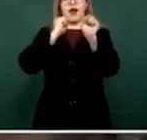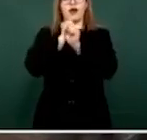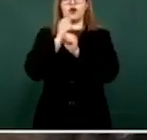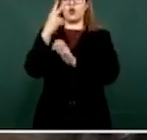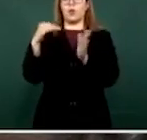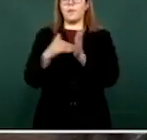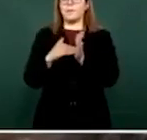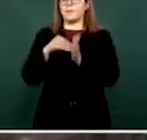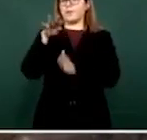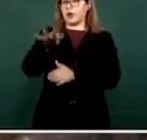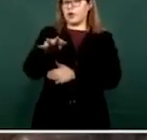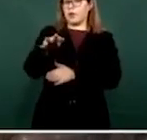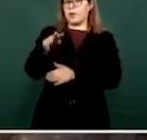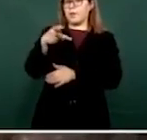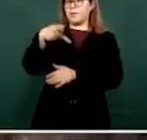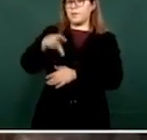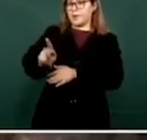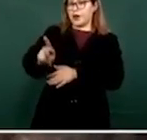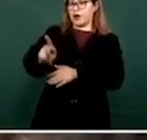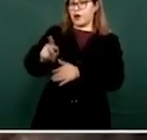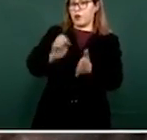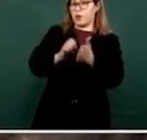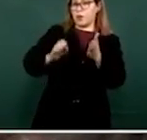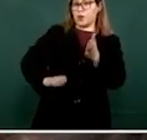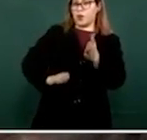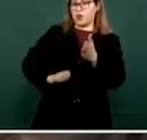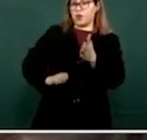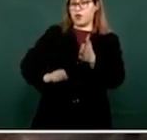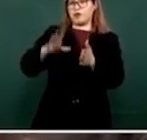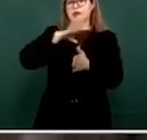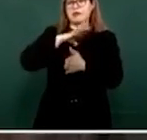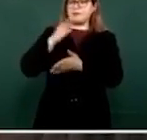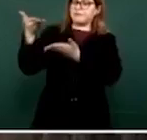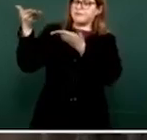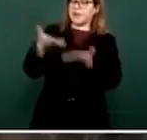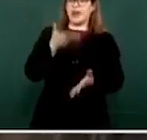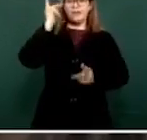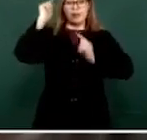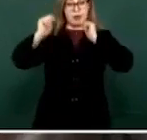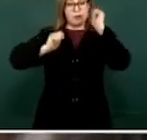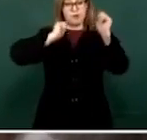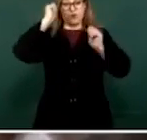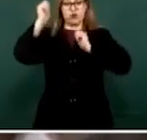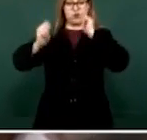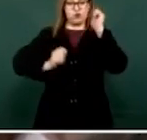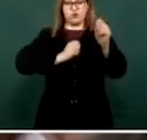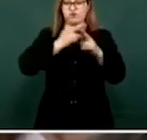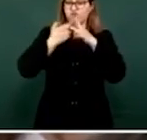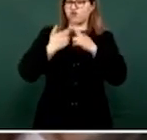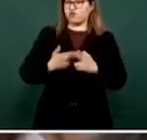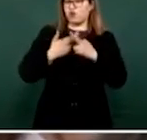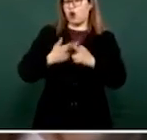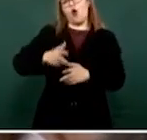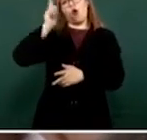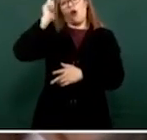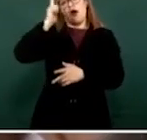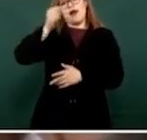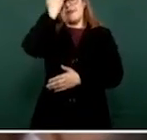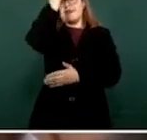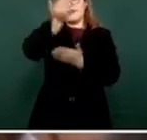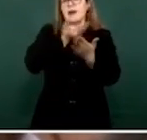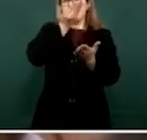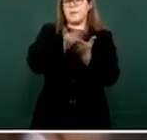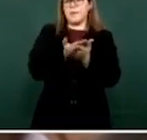dar el banderazo. Sin duda va a ser la llegada de muchísimo turismo. Ojalá que la iniciativa privada siga poniendo su mirada hacia la